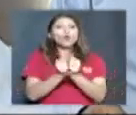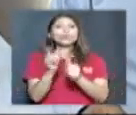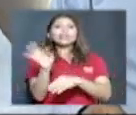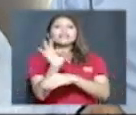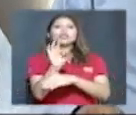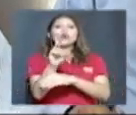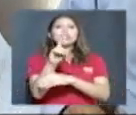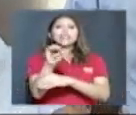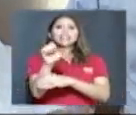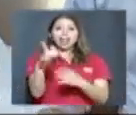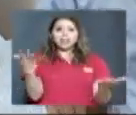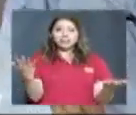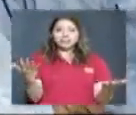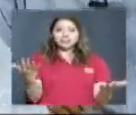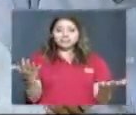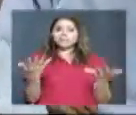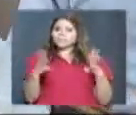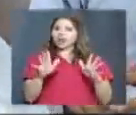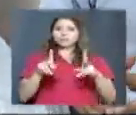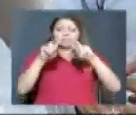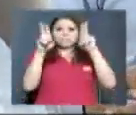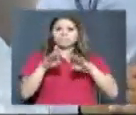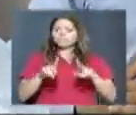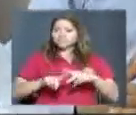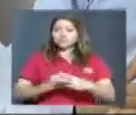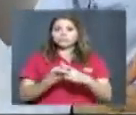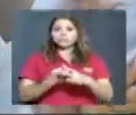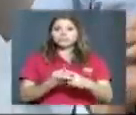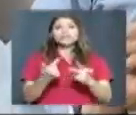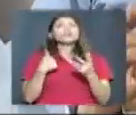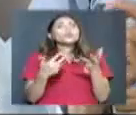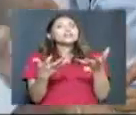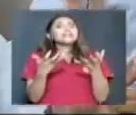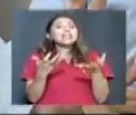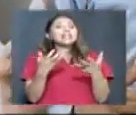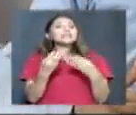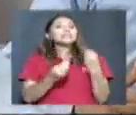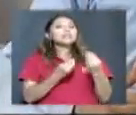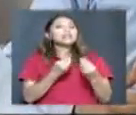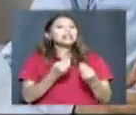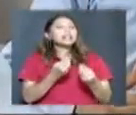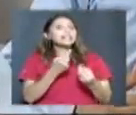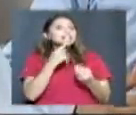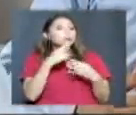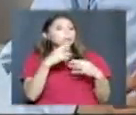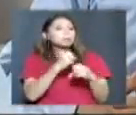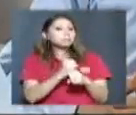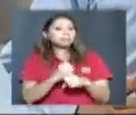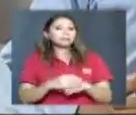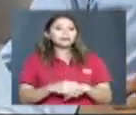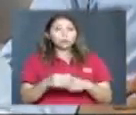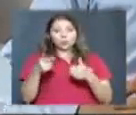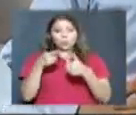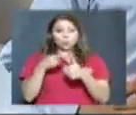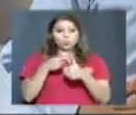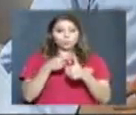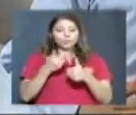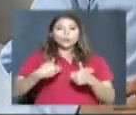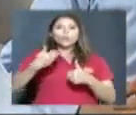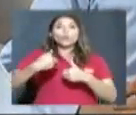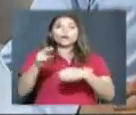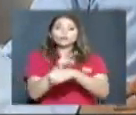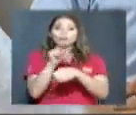hacer una explicación de un tema de mitos. Cerramos porque... 30 segundos. Venga. Uno. Cuando se utiliza